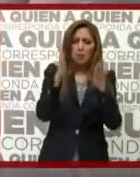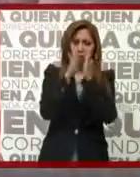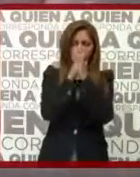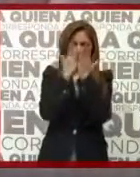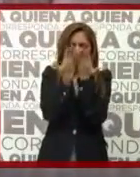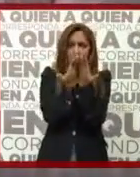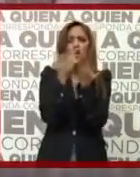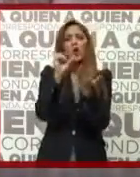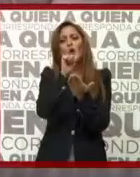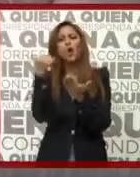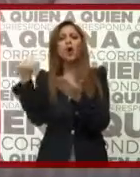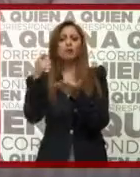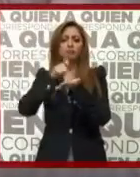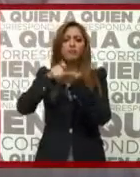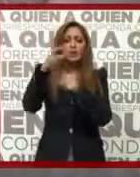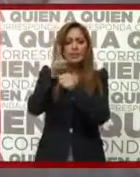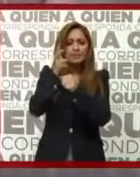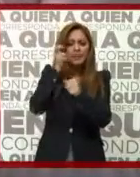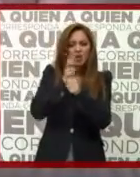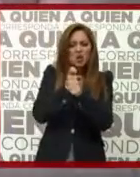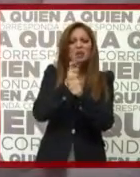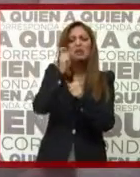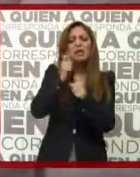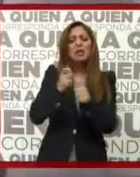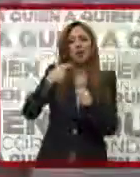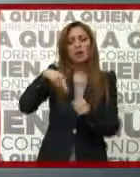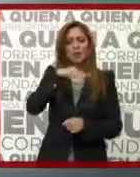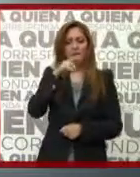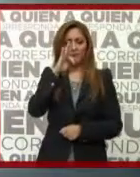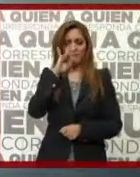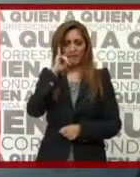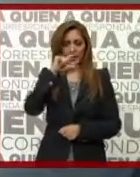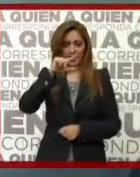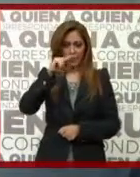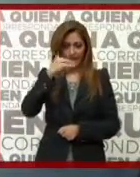algunas invitaciones a trabajos de la técnica de filigrana.